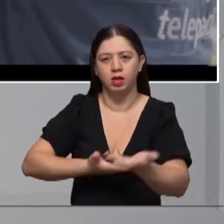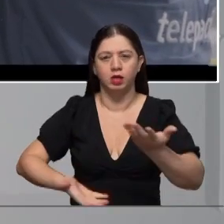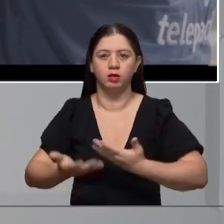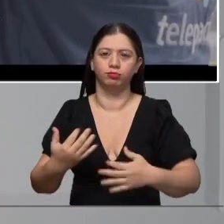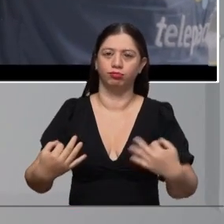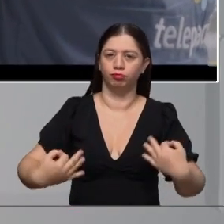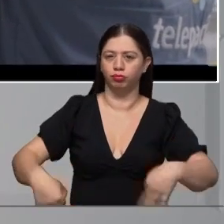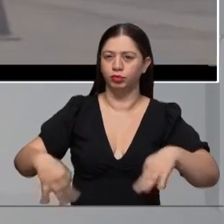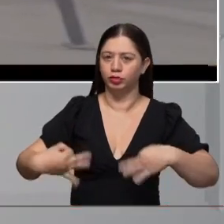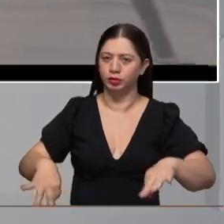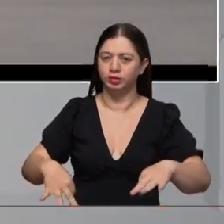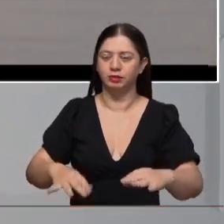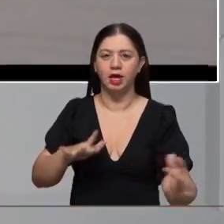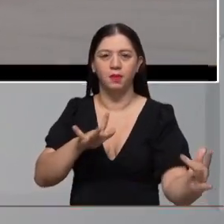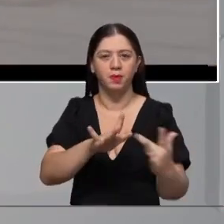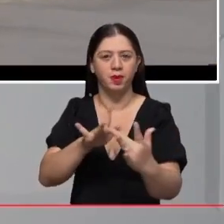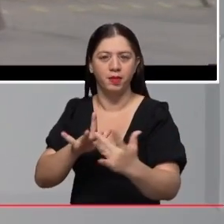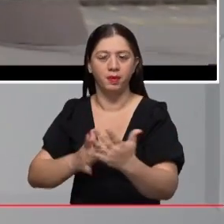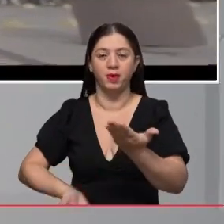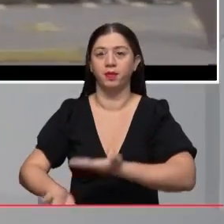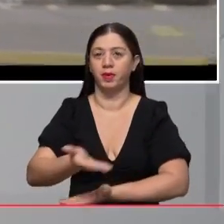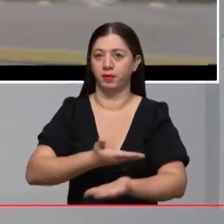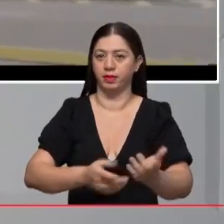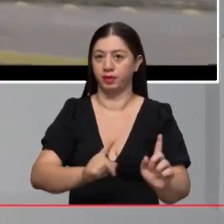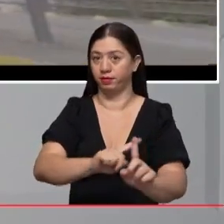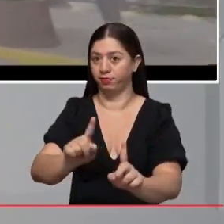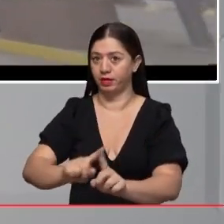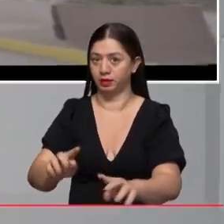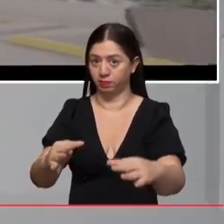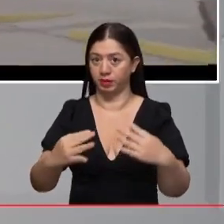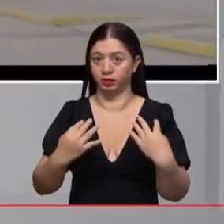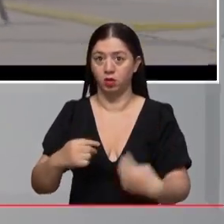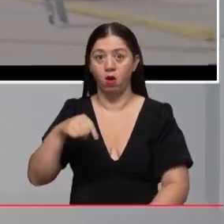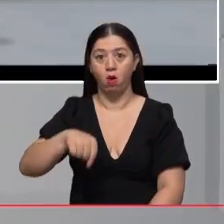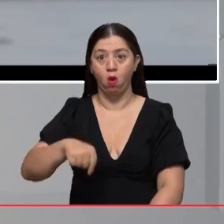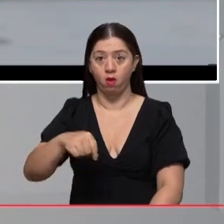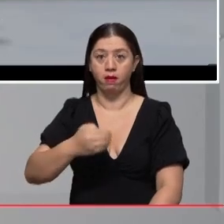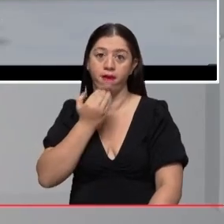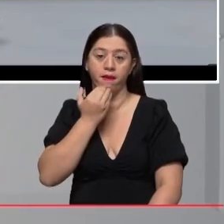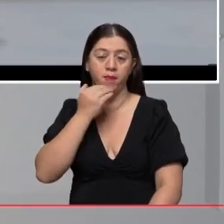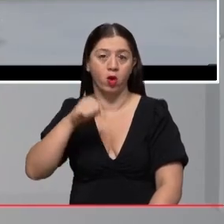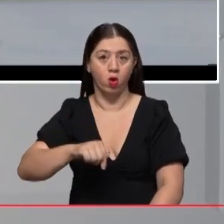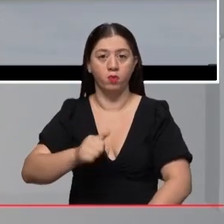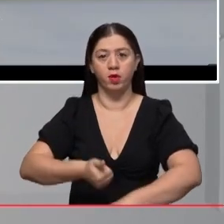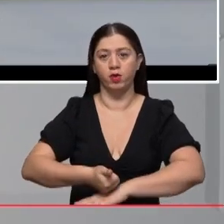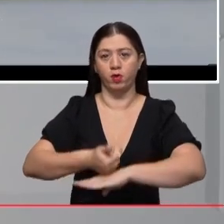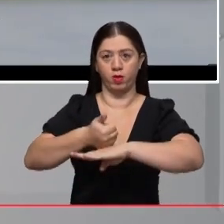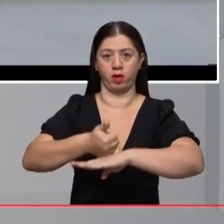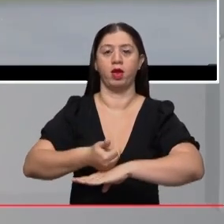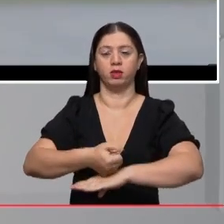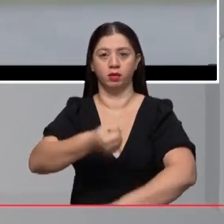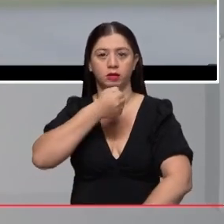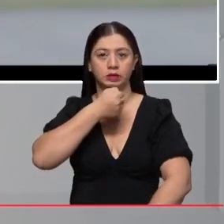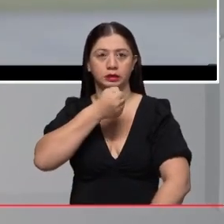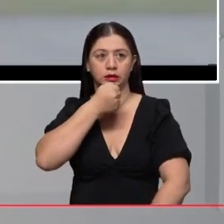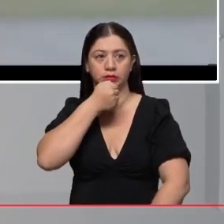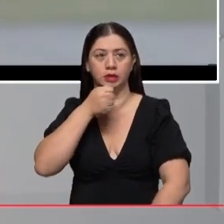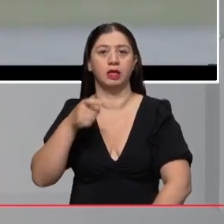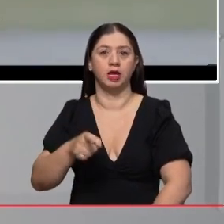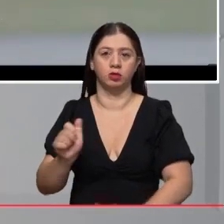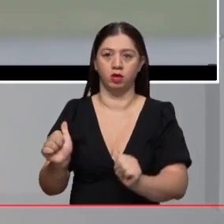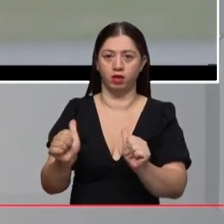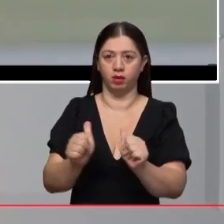y cercanos a las diferentes audiencias. Por ejemplo, hoy estoy aquí, pero van a ser los jefes de misión y los reporteros quienes la van a